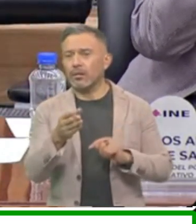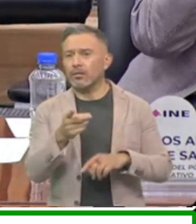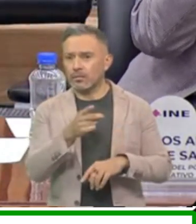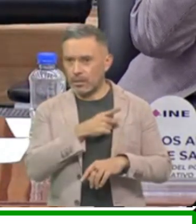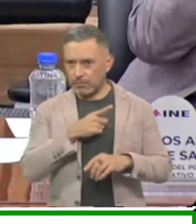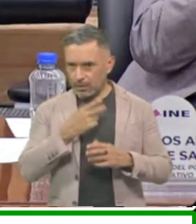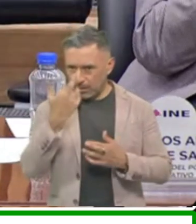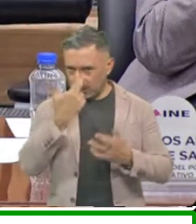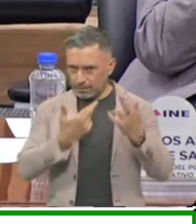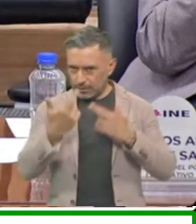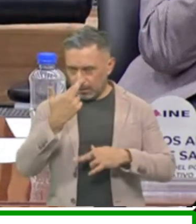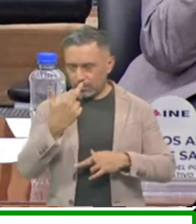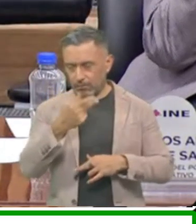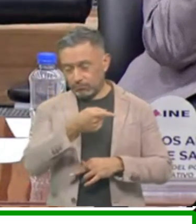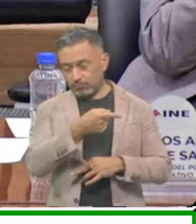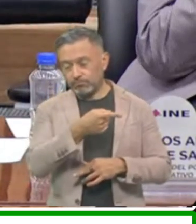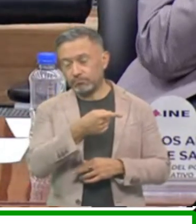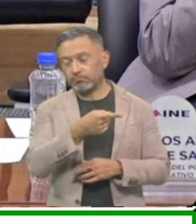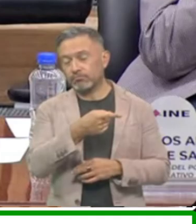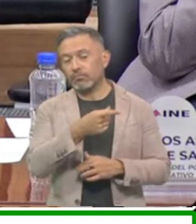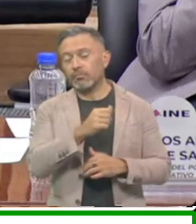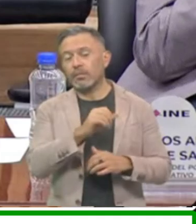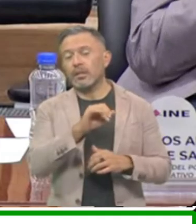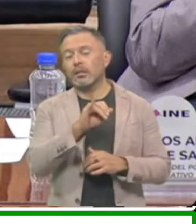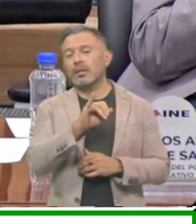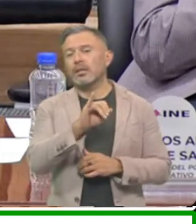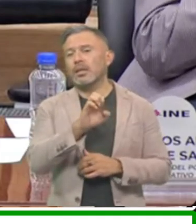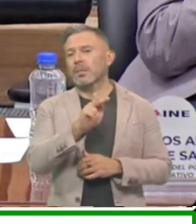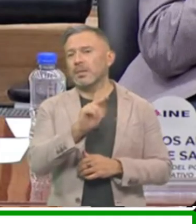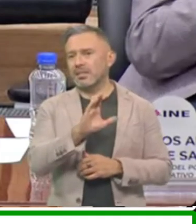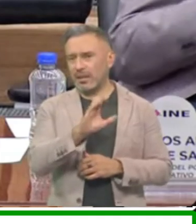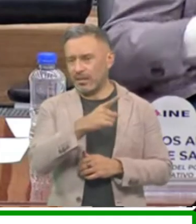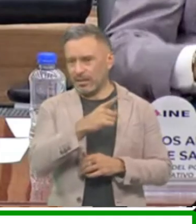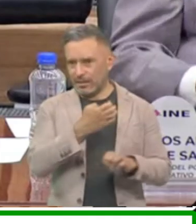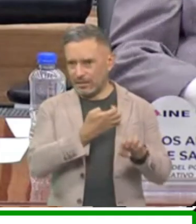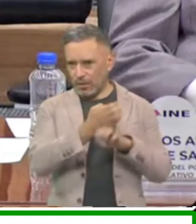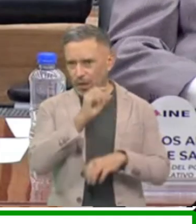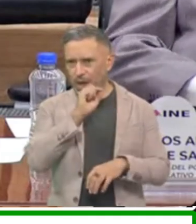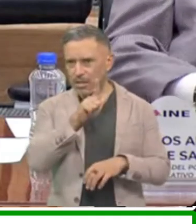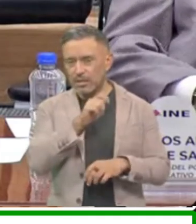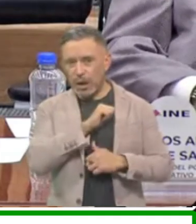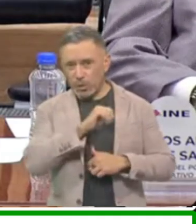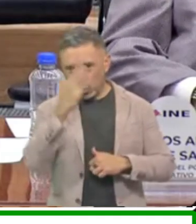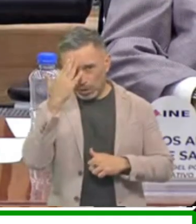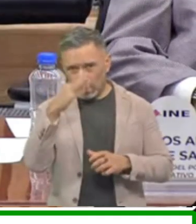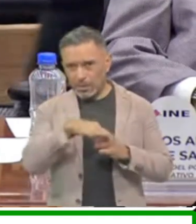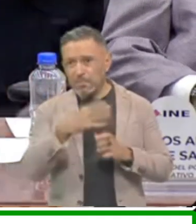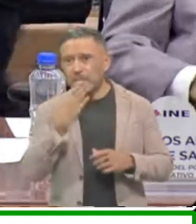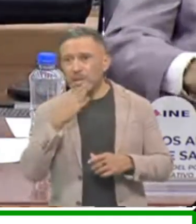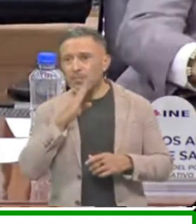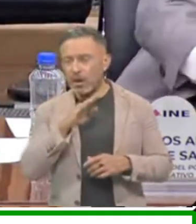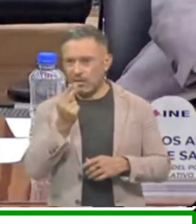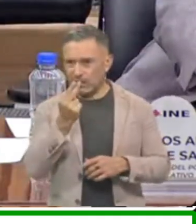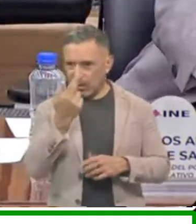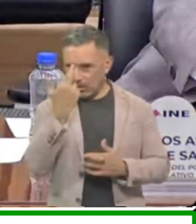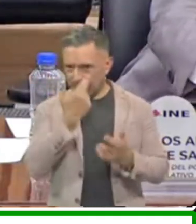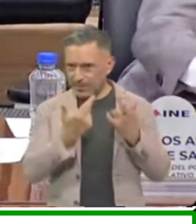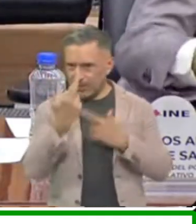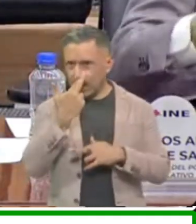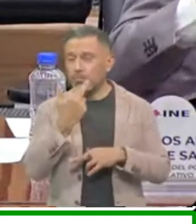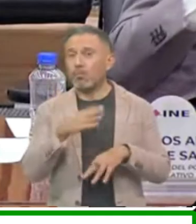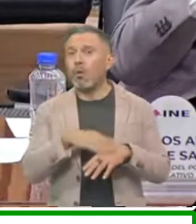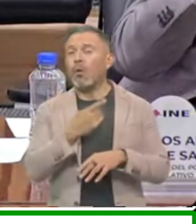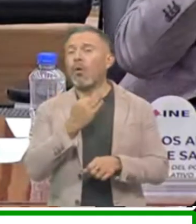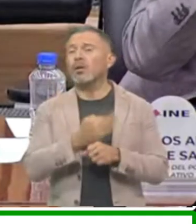la actuación de la autoridad electoral local en el estado de Jalisco. Porque además, en el desprestigio por lo que esto